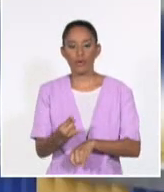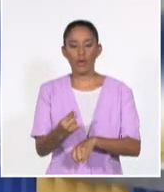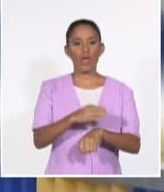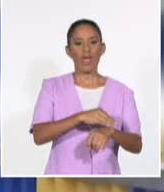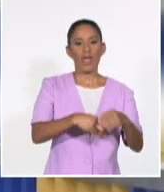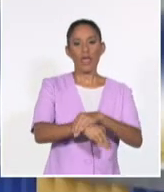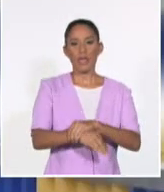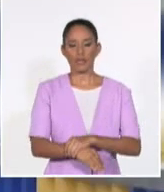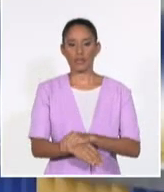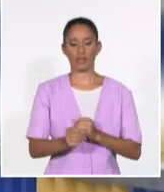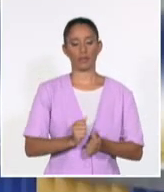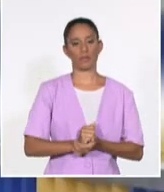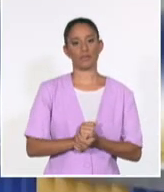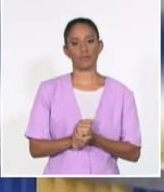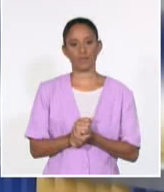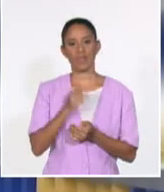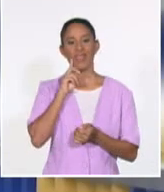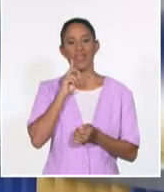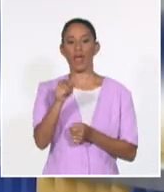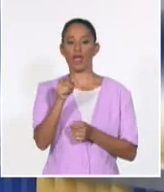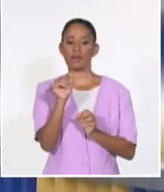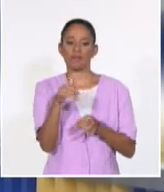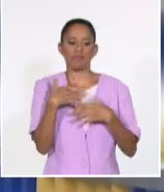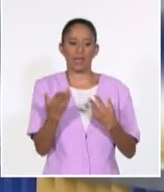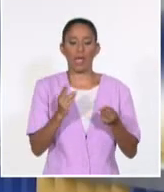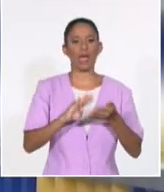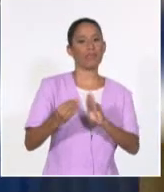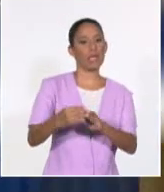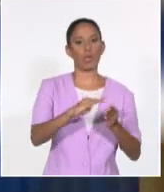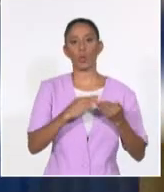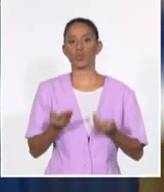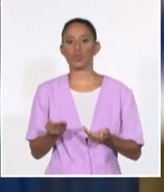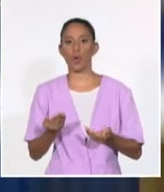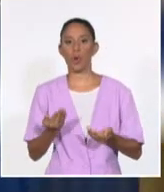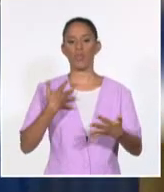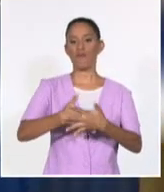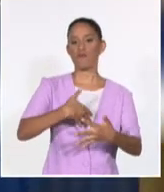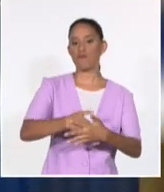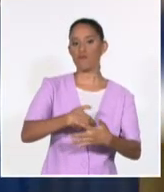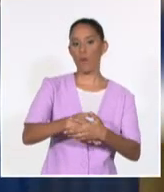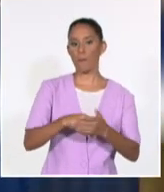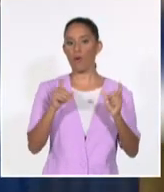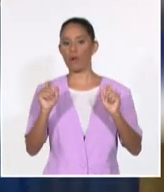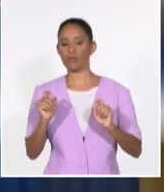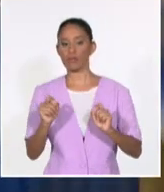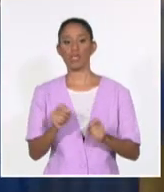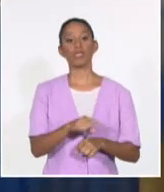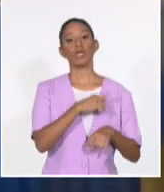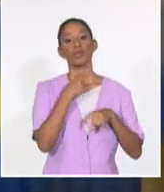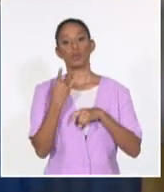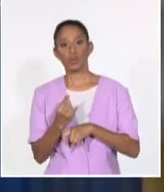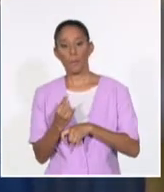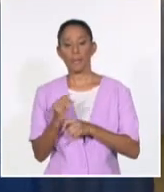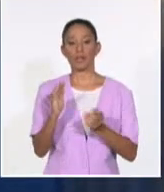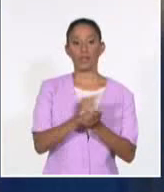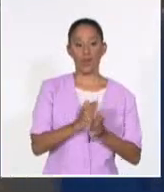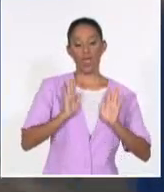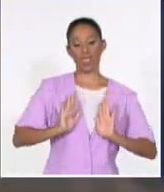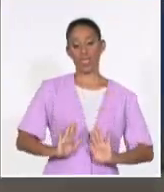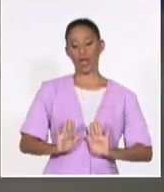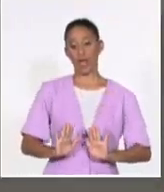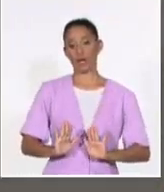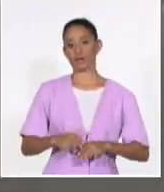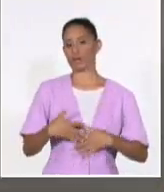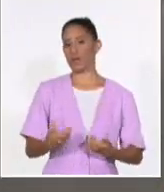hinchas del partido de fútbol que tenía lugar entre las selecciones de Suecia y Bélgica, que se suspendió en el descanso debido al ataque. El